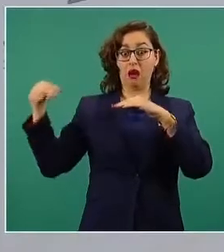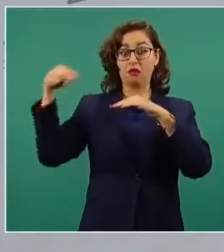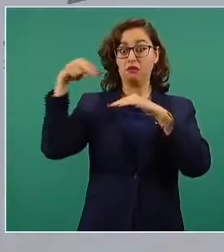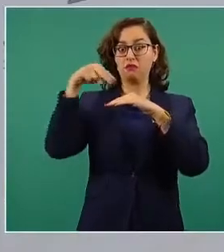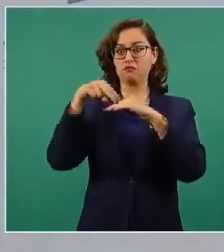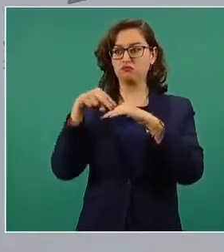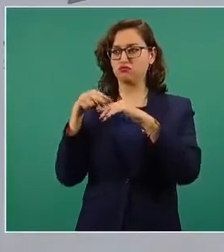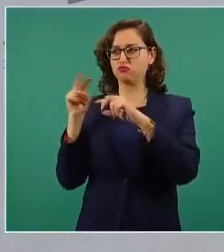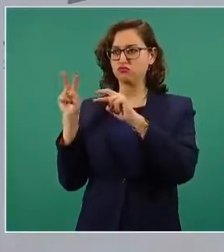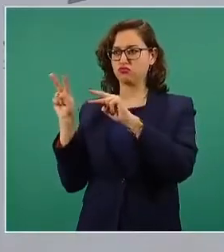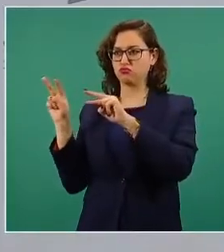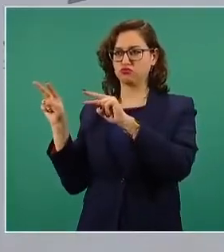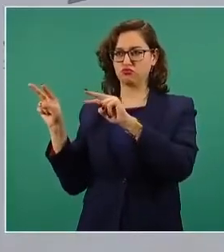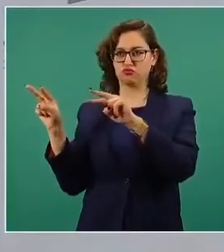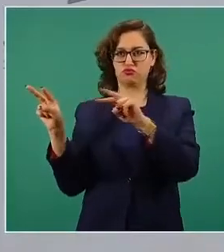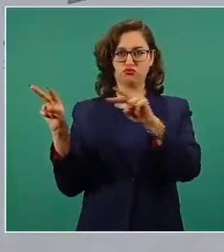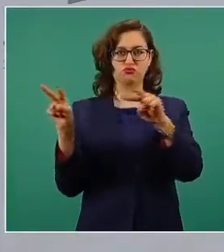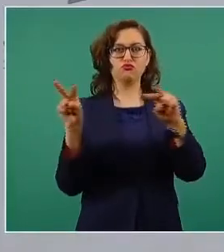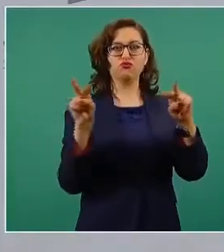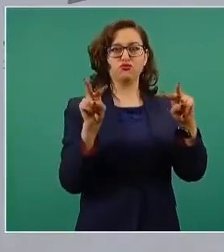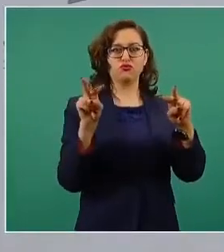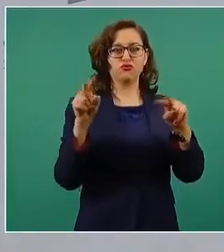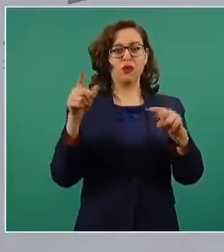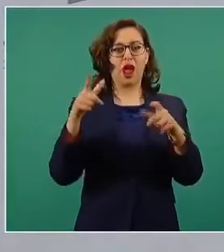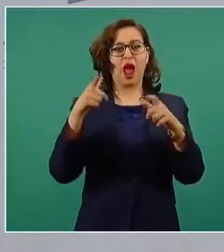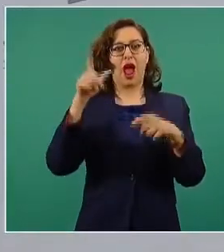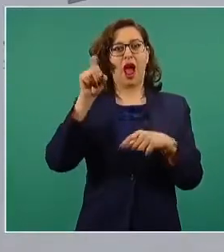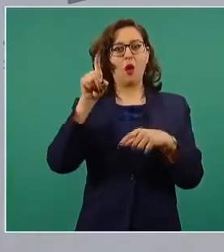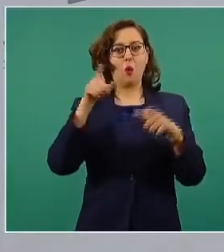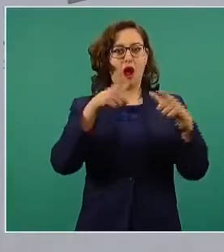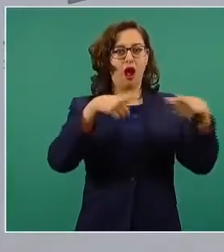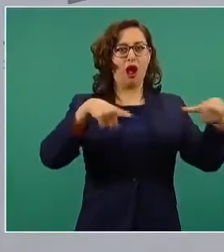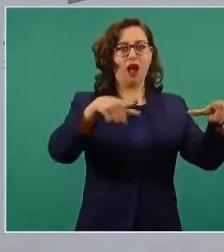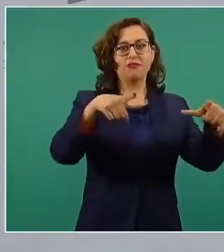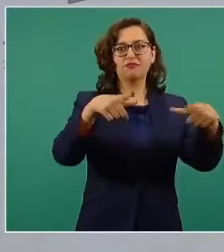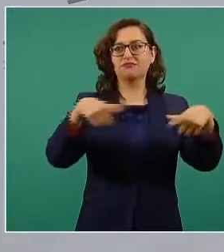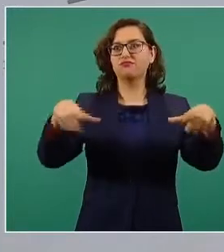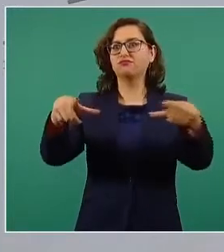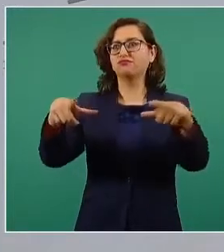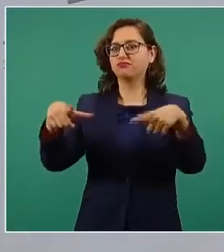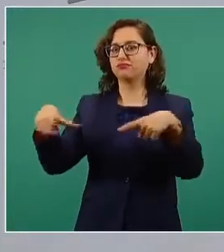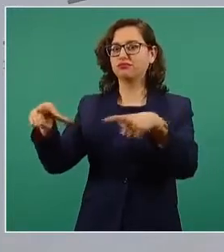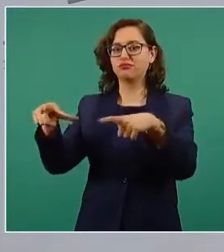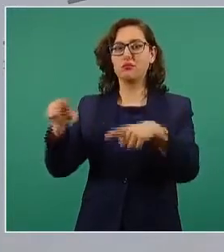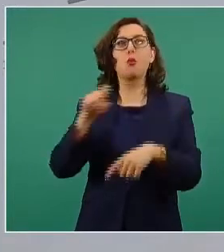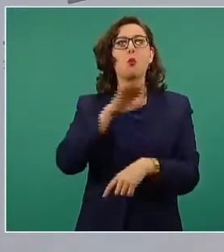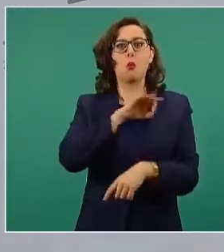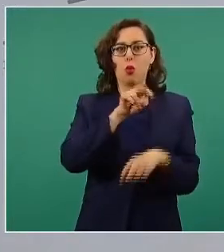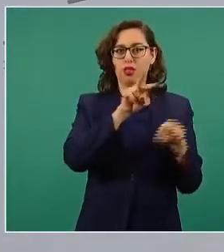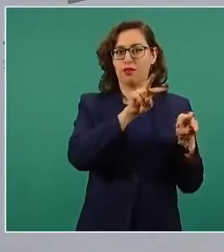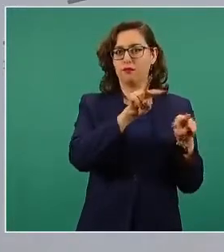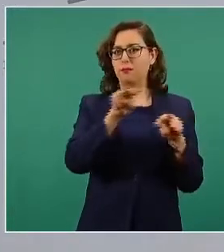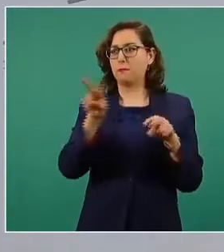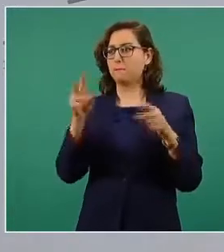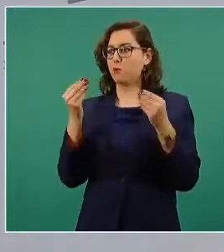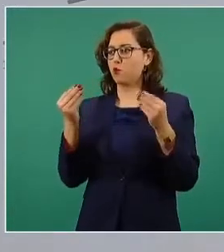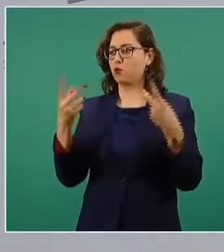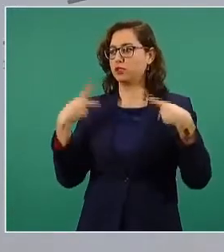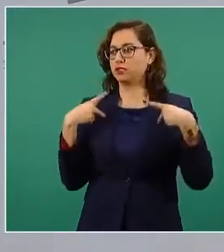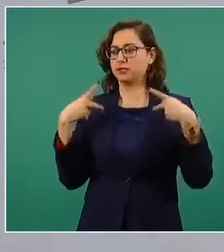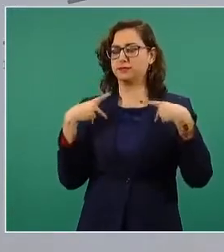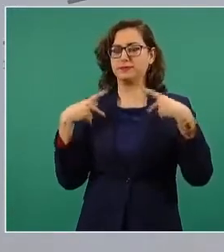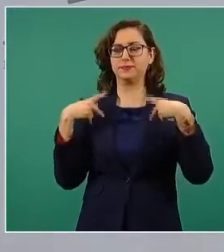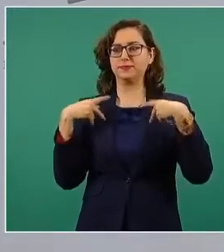el complejo de lagos, la multitud de poblaciones que lo rodeaban y